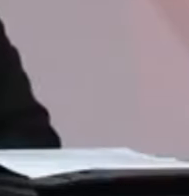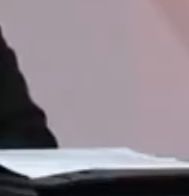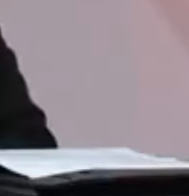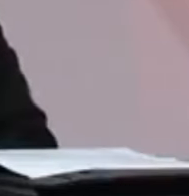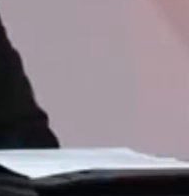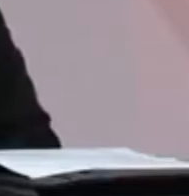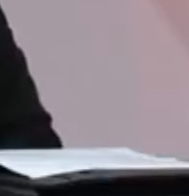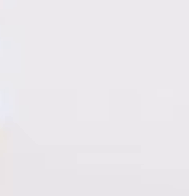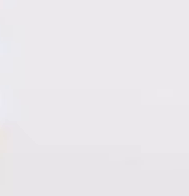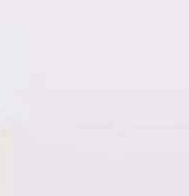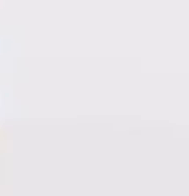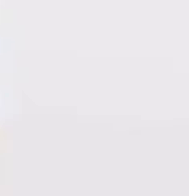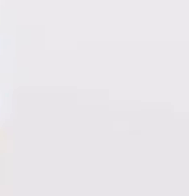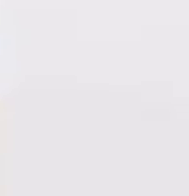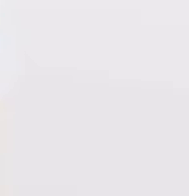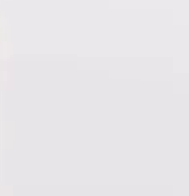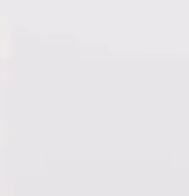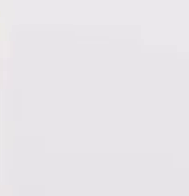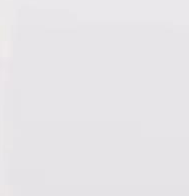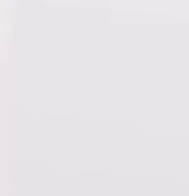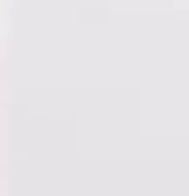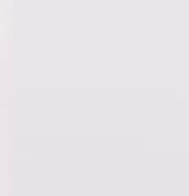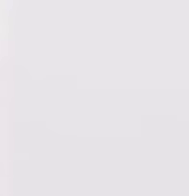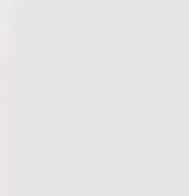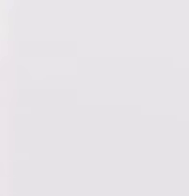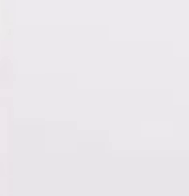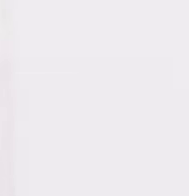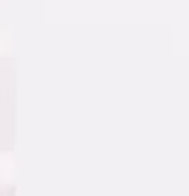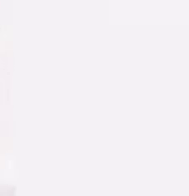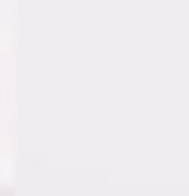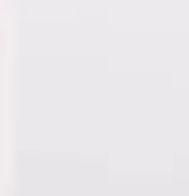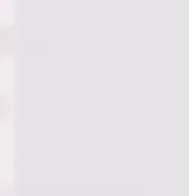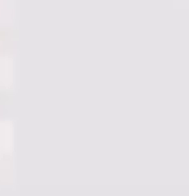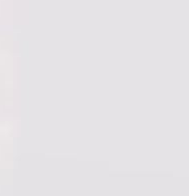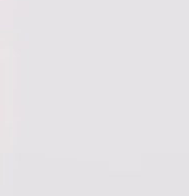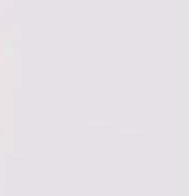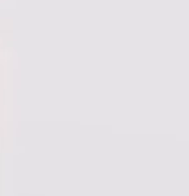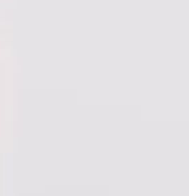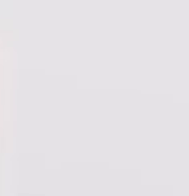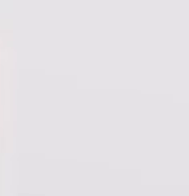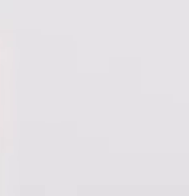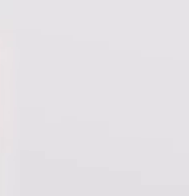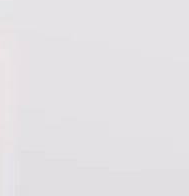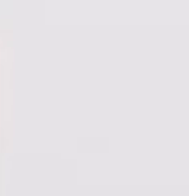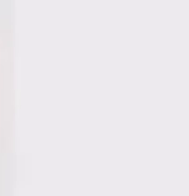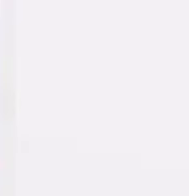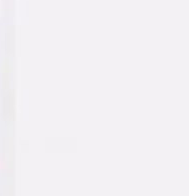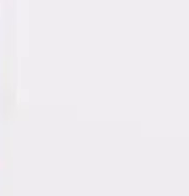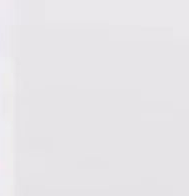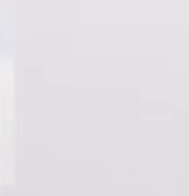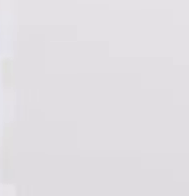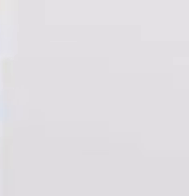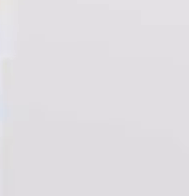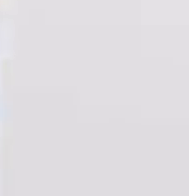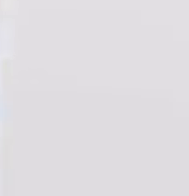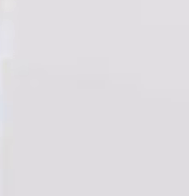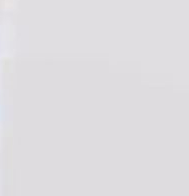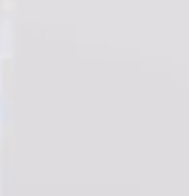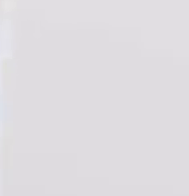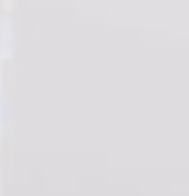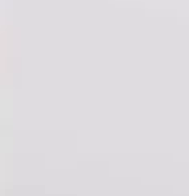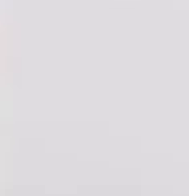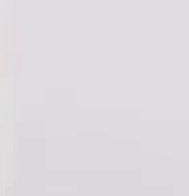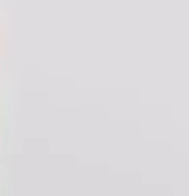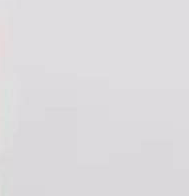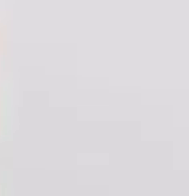con usted. Después de estas horas de alegría vendrán los análisis más reposados de cara al ciclo olímpico que inicia, porque creemos